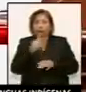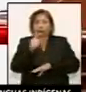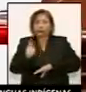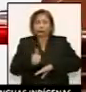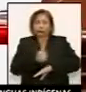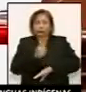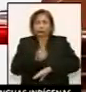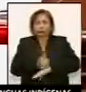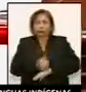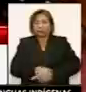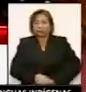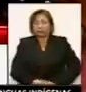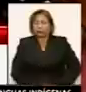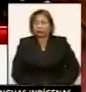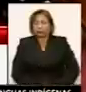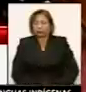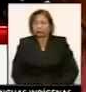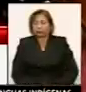fundación.